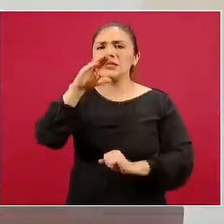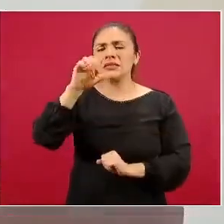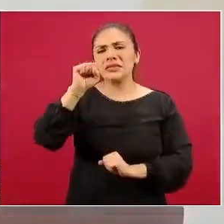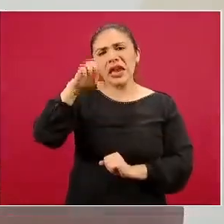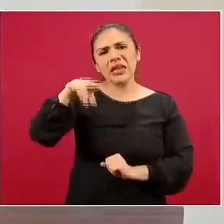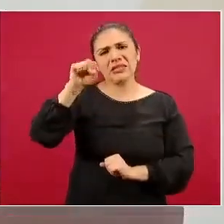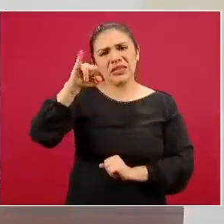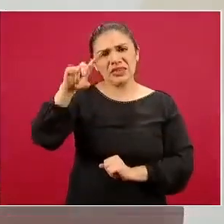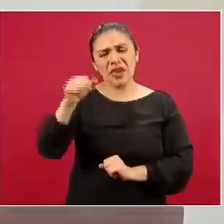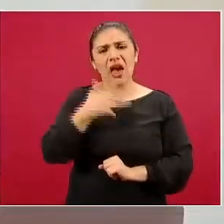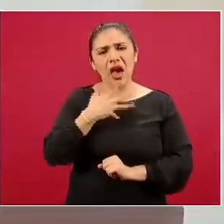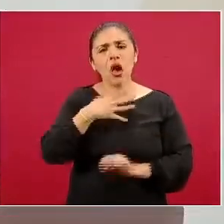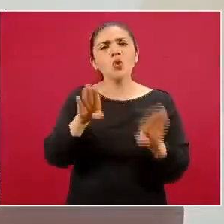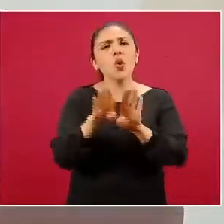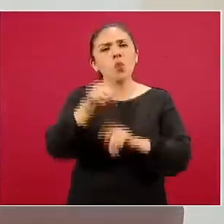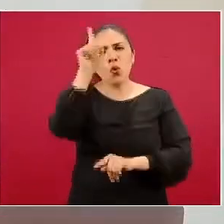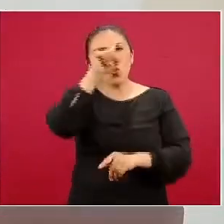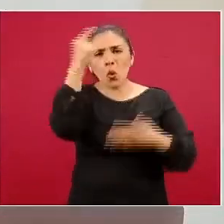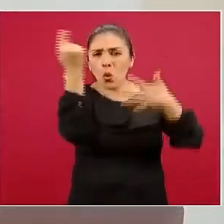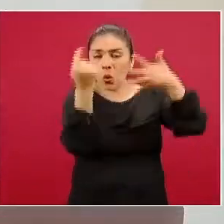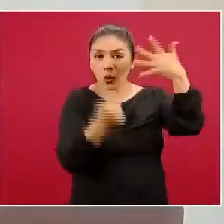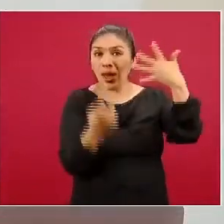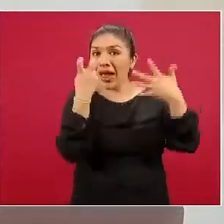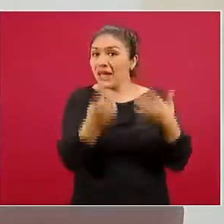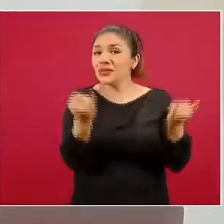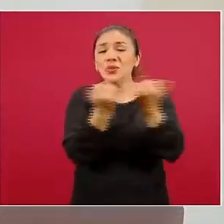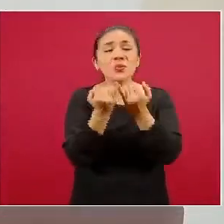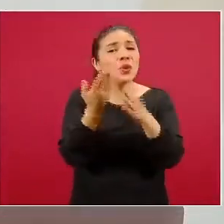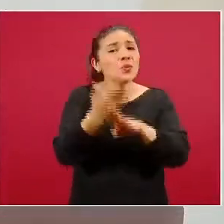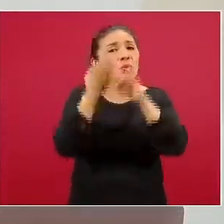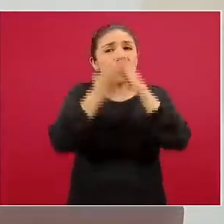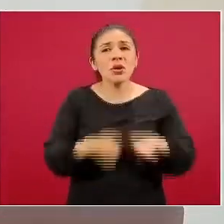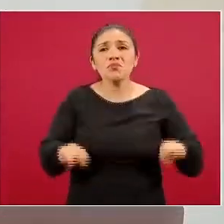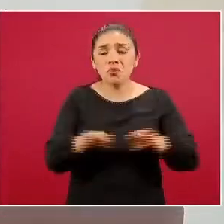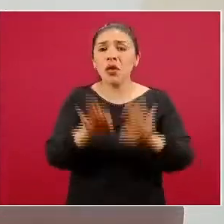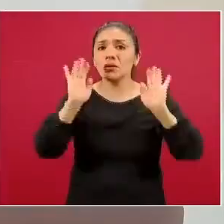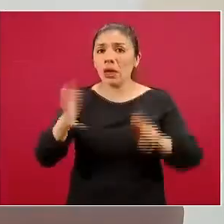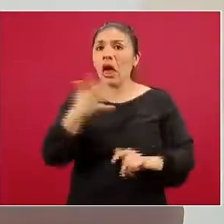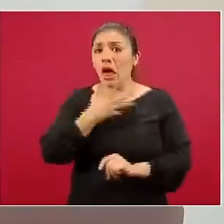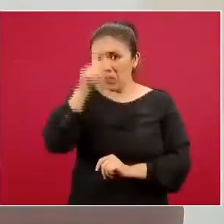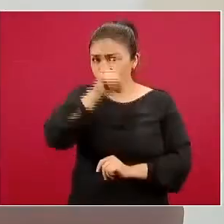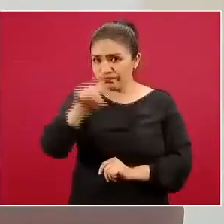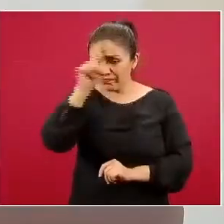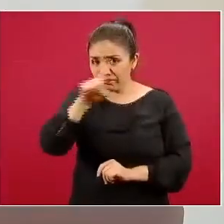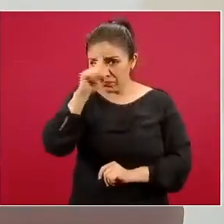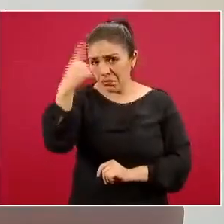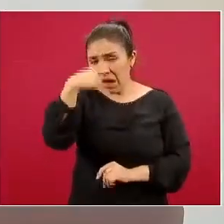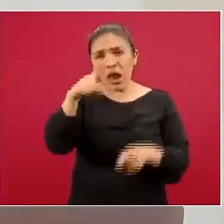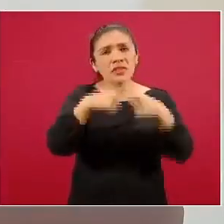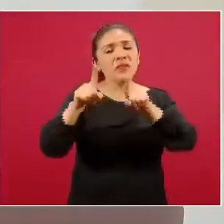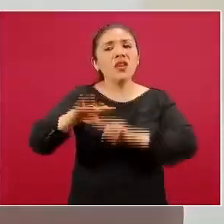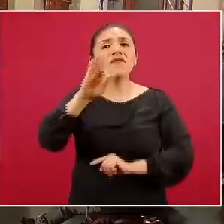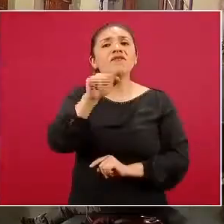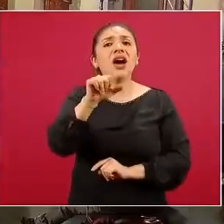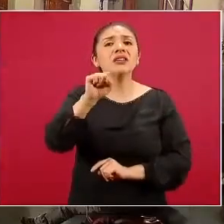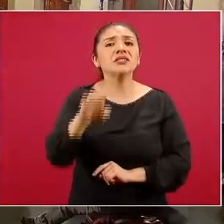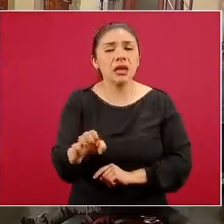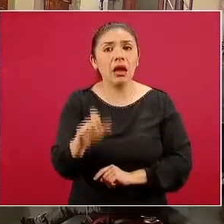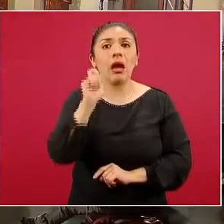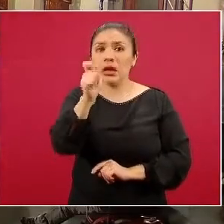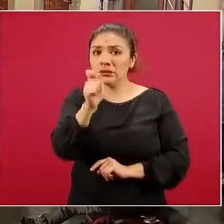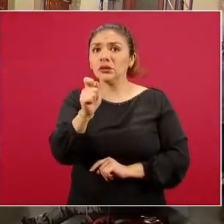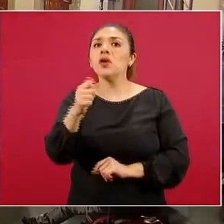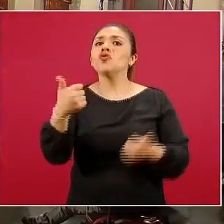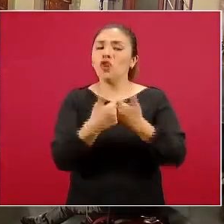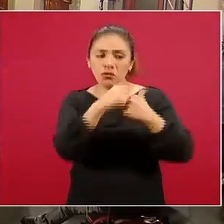CENSIDA. Emisión de recomendaciones, y esto también es bien importante. Se han hecho recomendaciones en las diferentes fases y que están